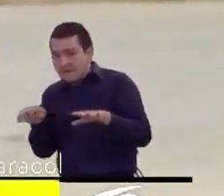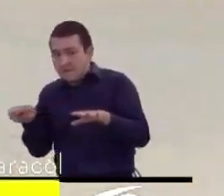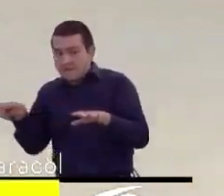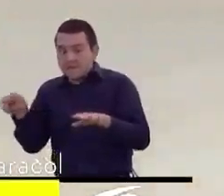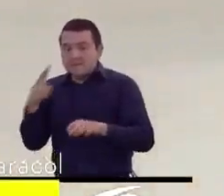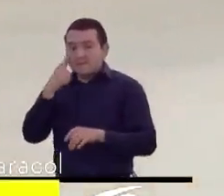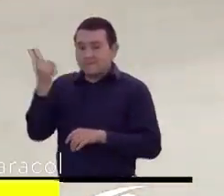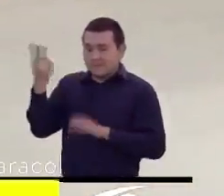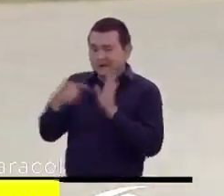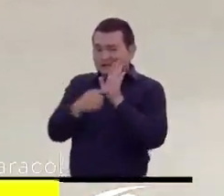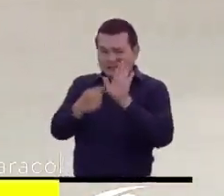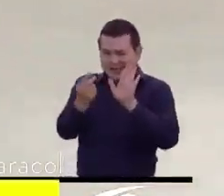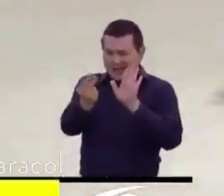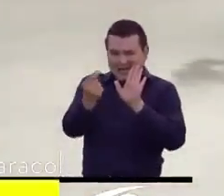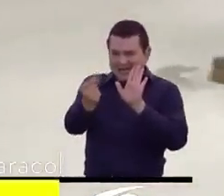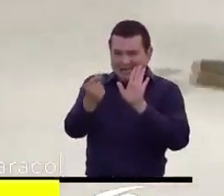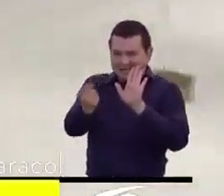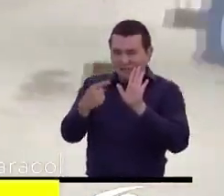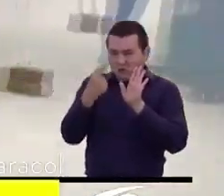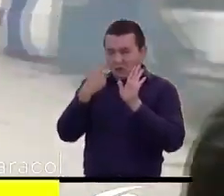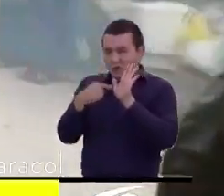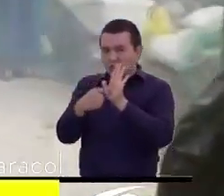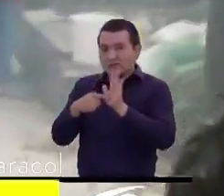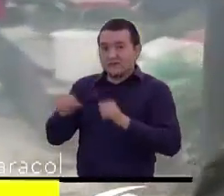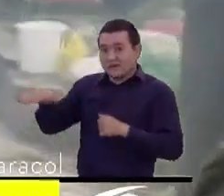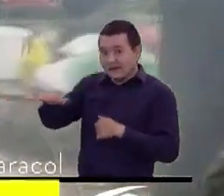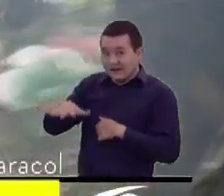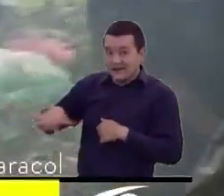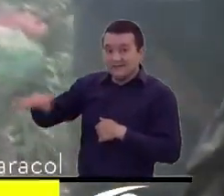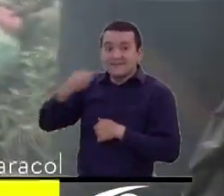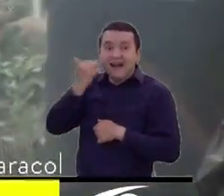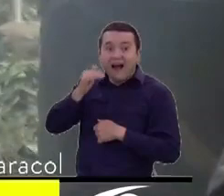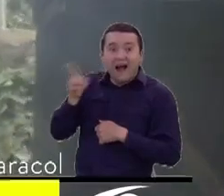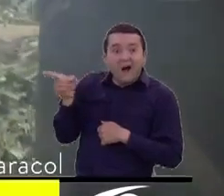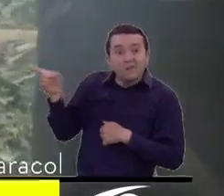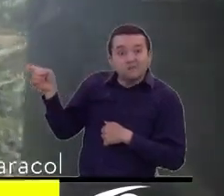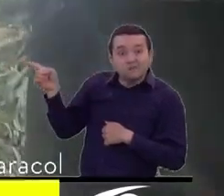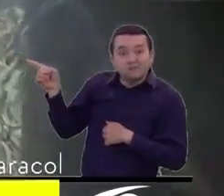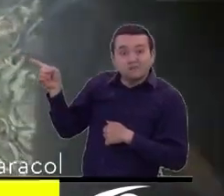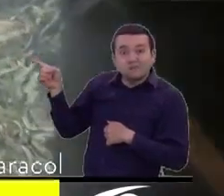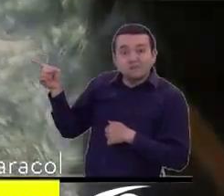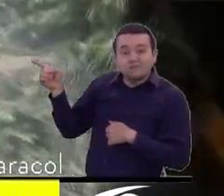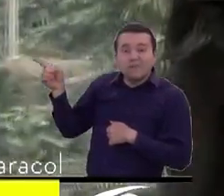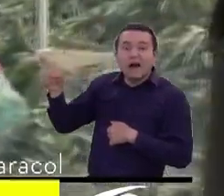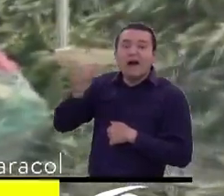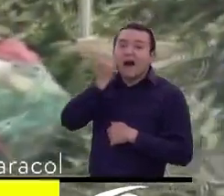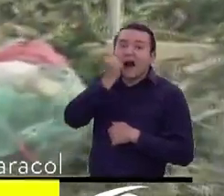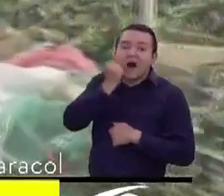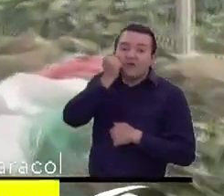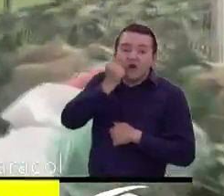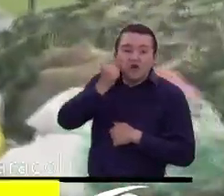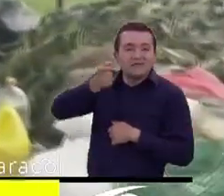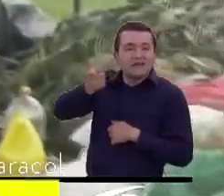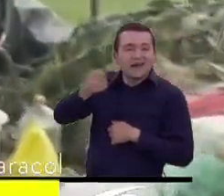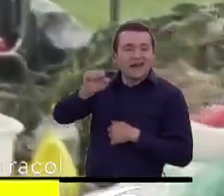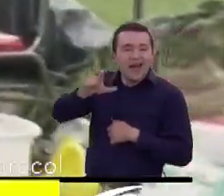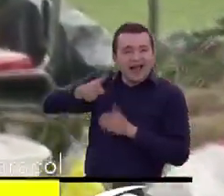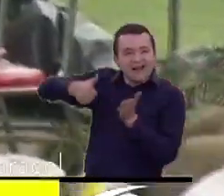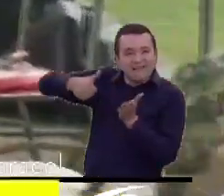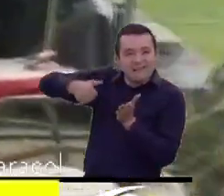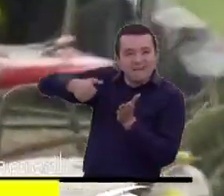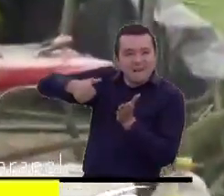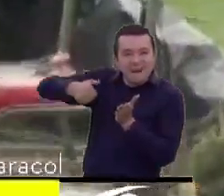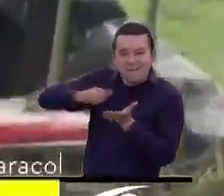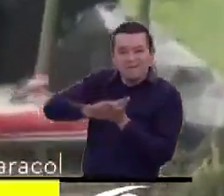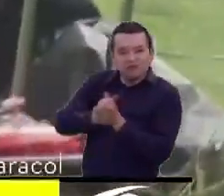mostrarles rápidamente. Vamos a mostrar en ese sitio donde ustedes ven a la señora, se encuentra el jabón y gel desinfectante también fabricado